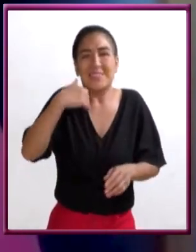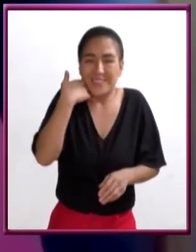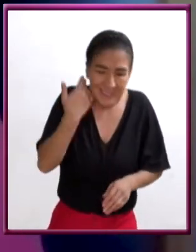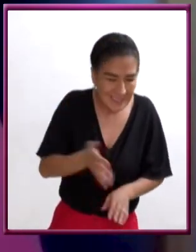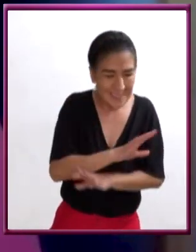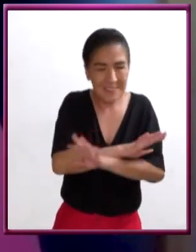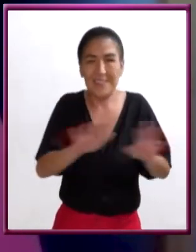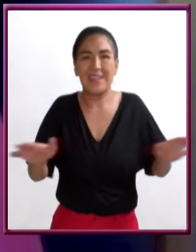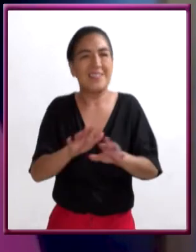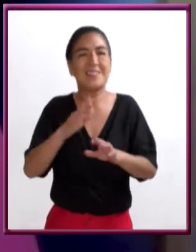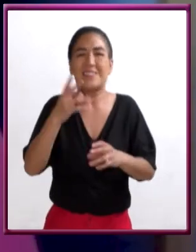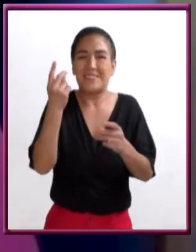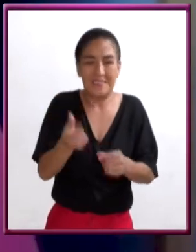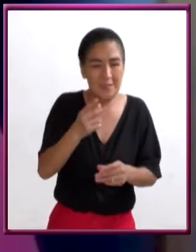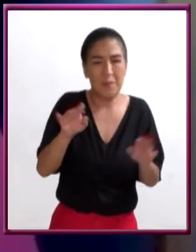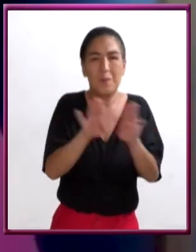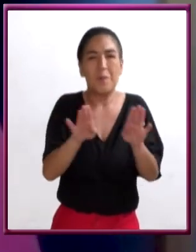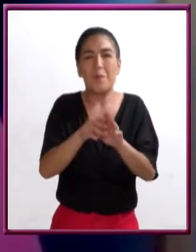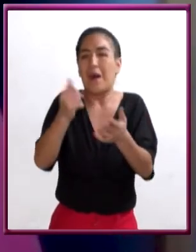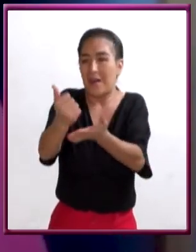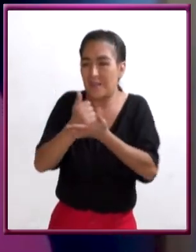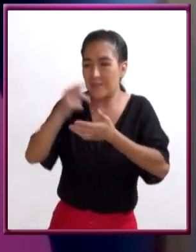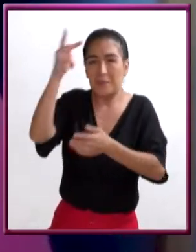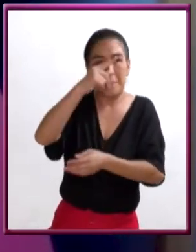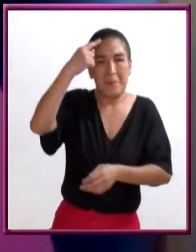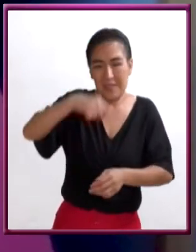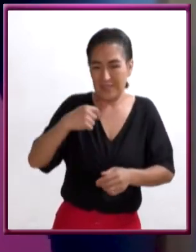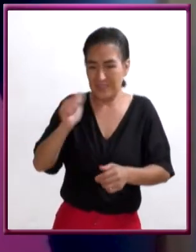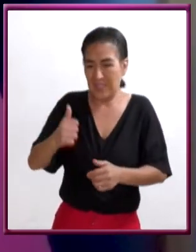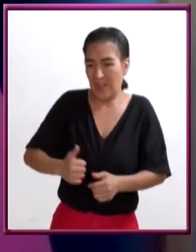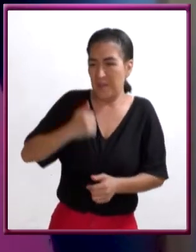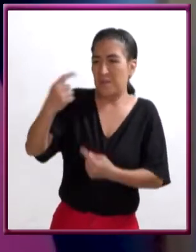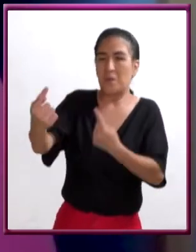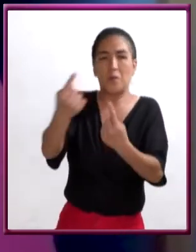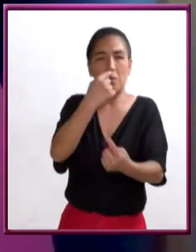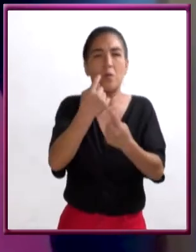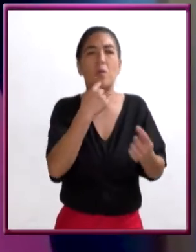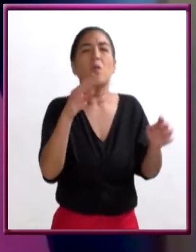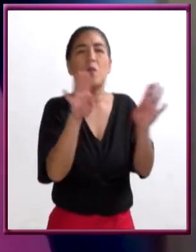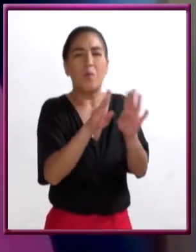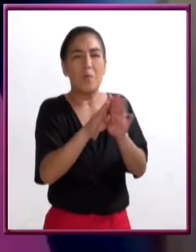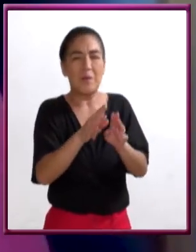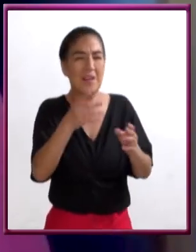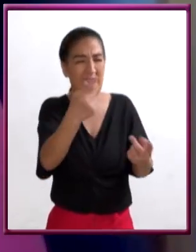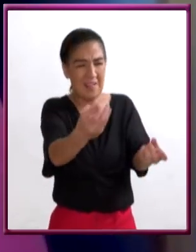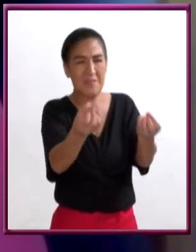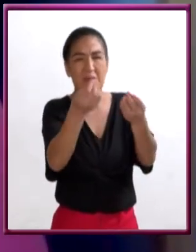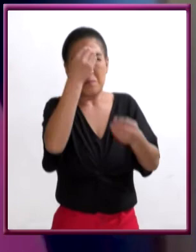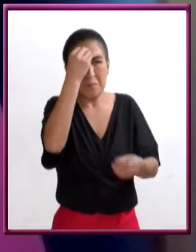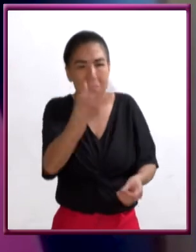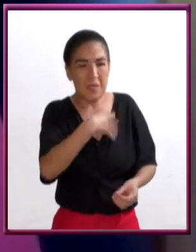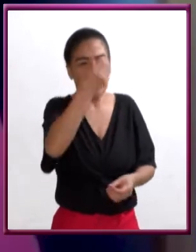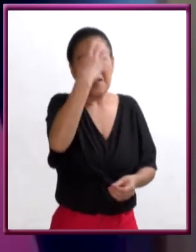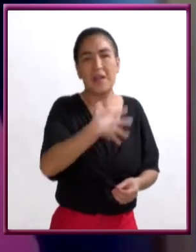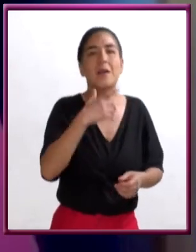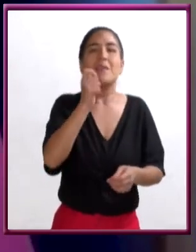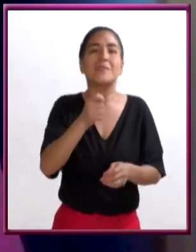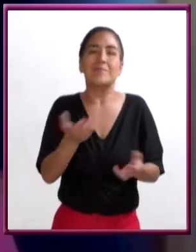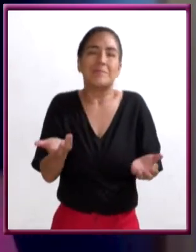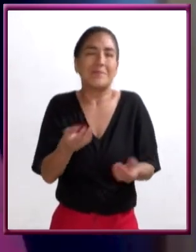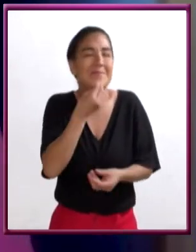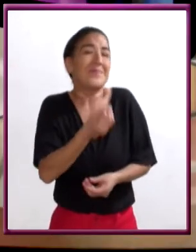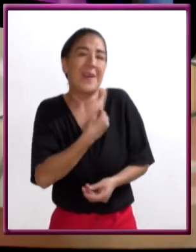del abuso, pero sí se puede ver, pero se atribuye un poco a, bueno, así